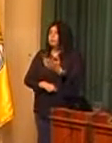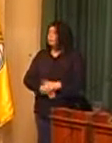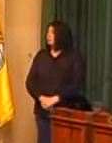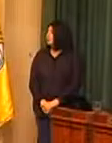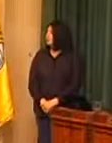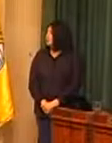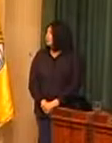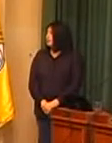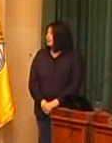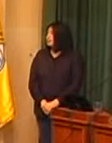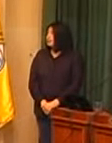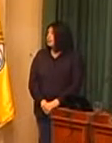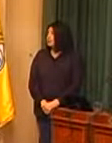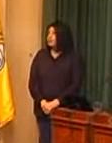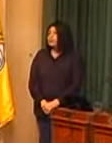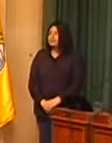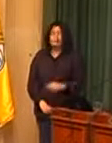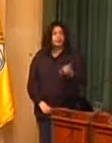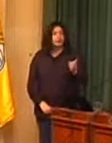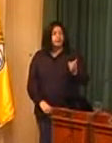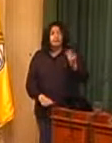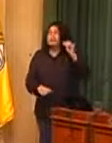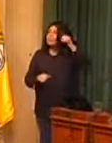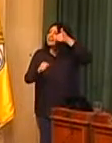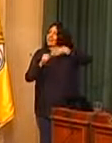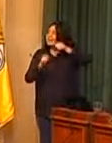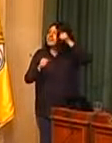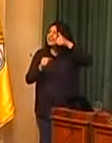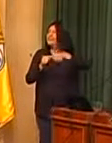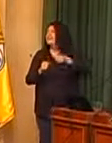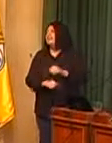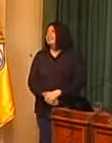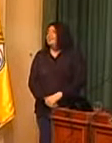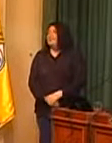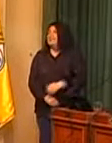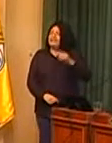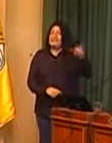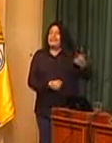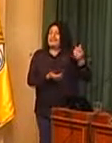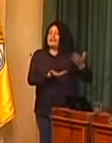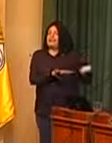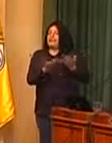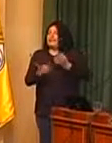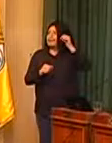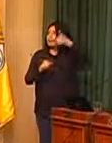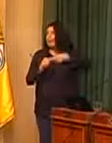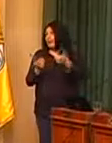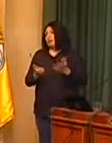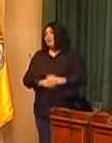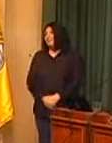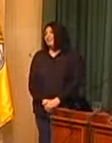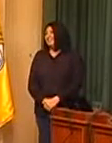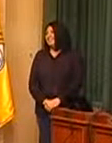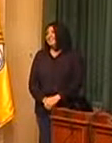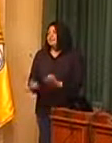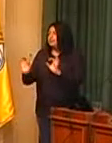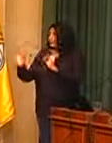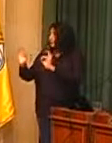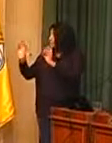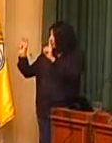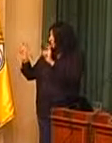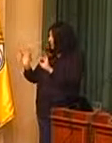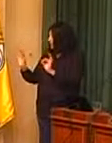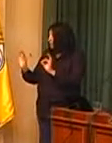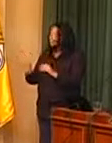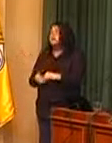bien. Que les traigan recuerdos, dicen algunos regidores. Muy bien. No tenemos más temas que tratar, ¿verdad? Es